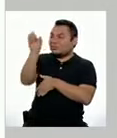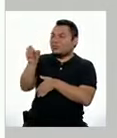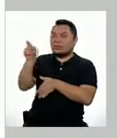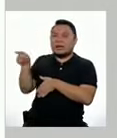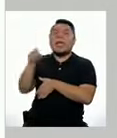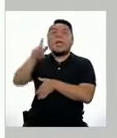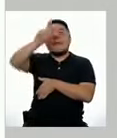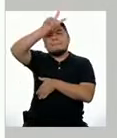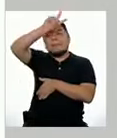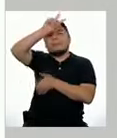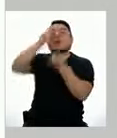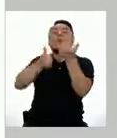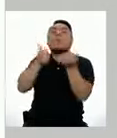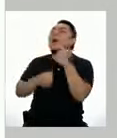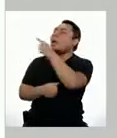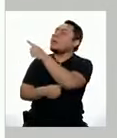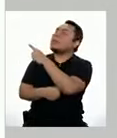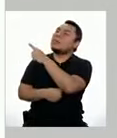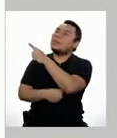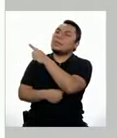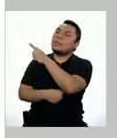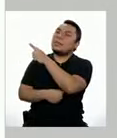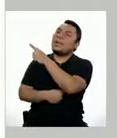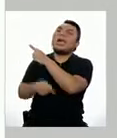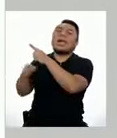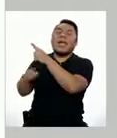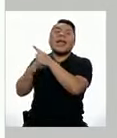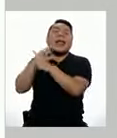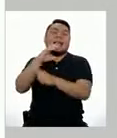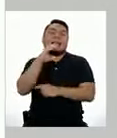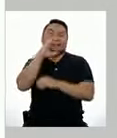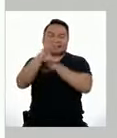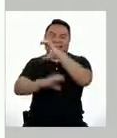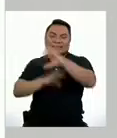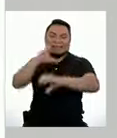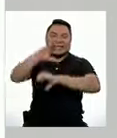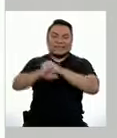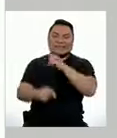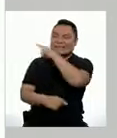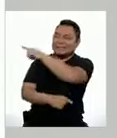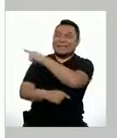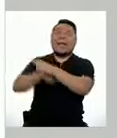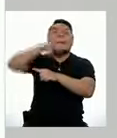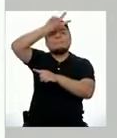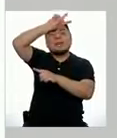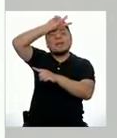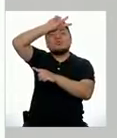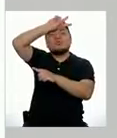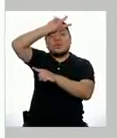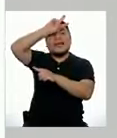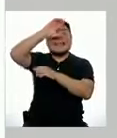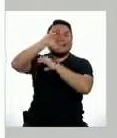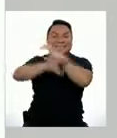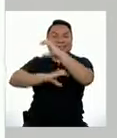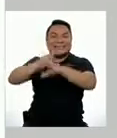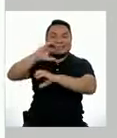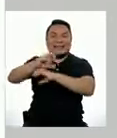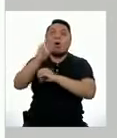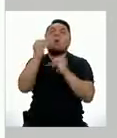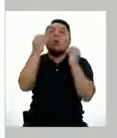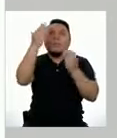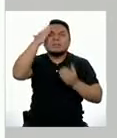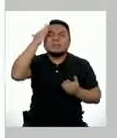corresponde a Perú? Exacto, el color celeste. ¿Cómo lo supiste? A la